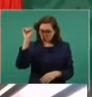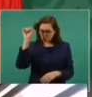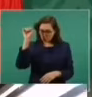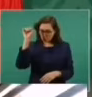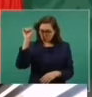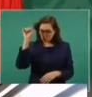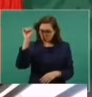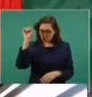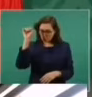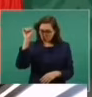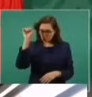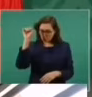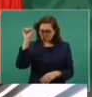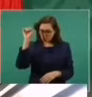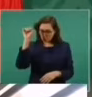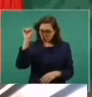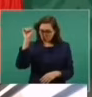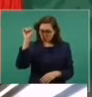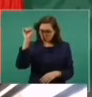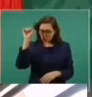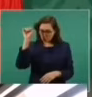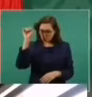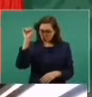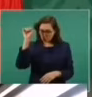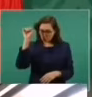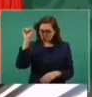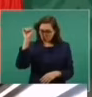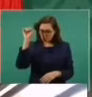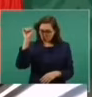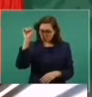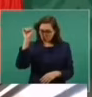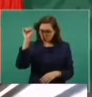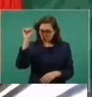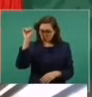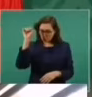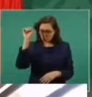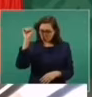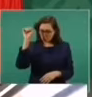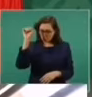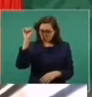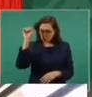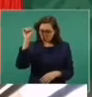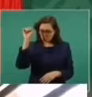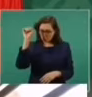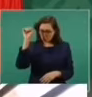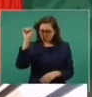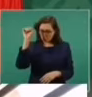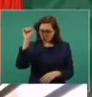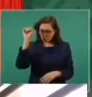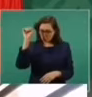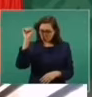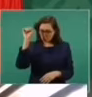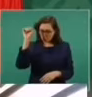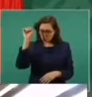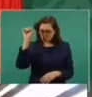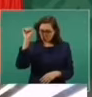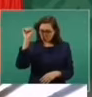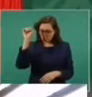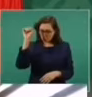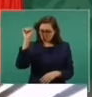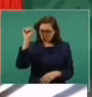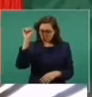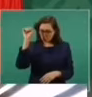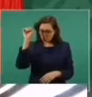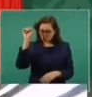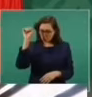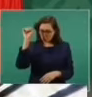Pues nosotros estábamos a favor del pensar, de la ideología de Andrés Manuel López Obrador. Y muchos